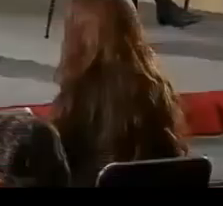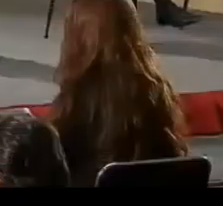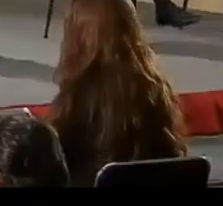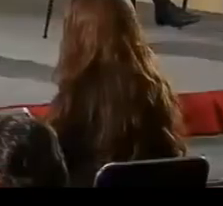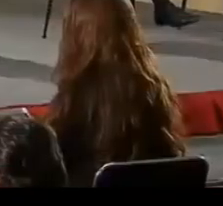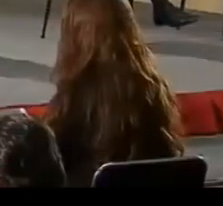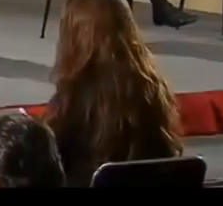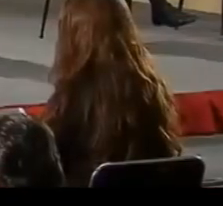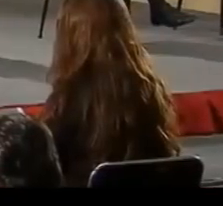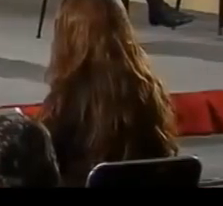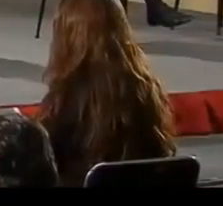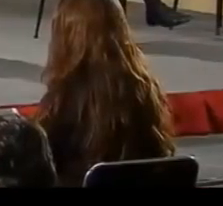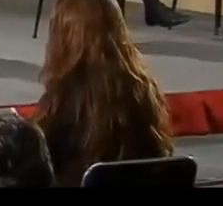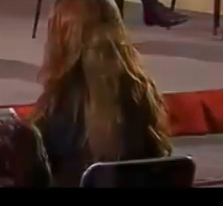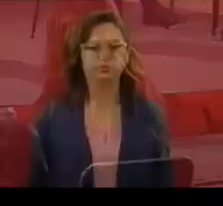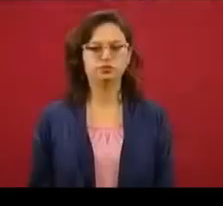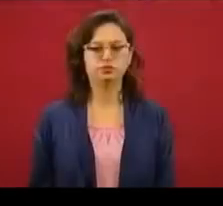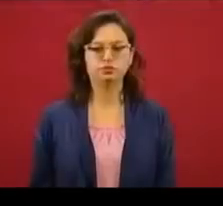descalificamos cualquier acto